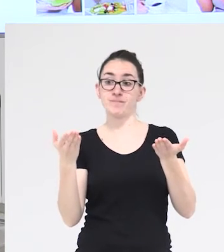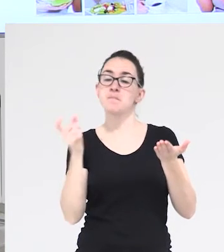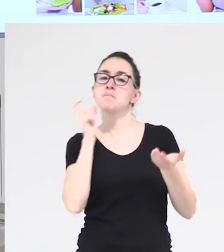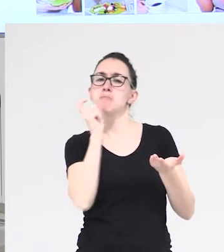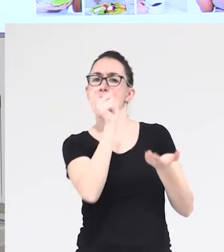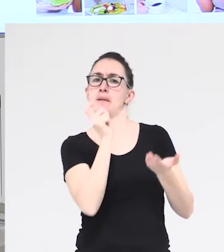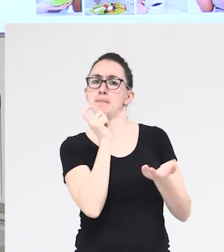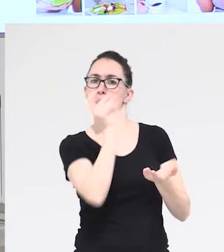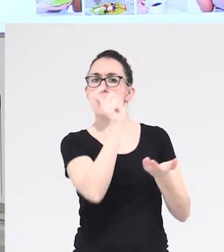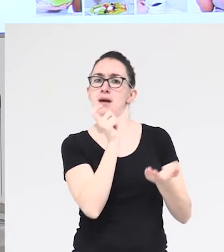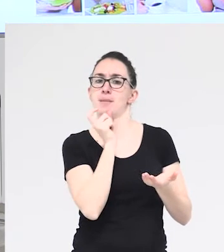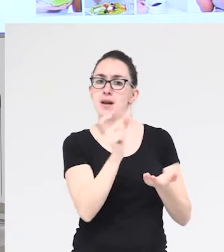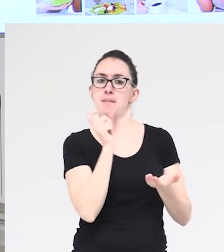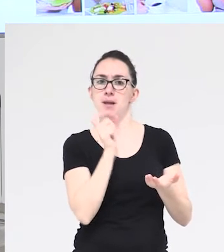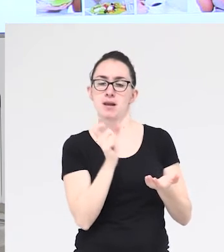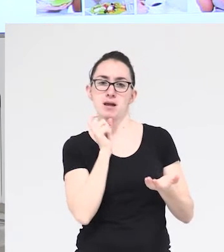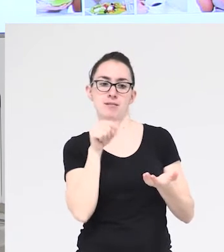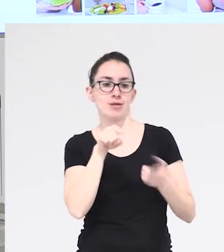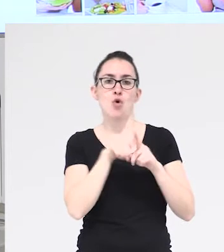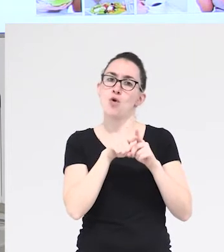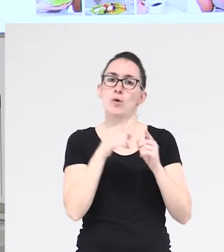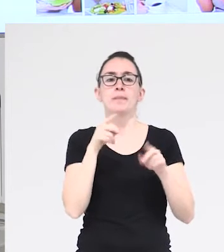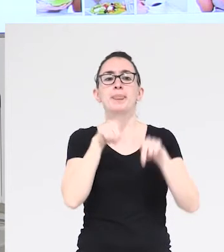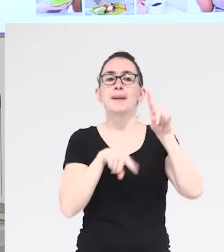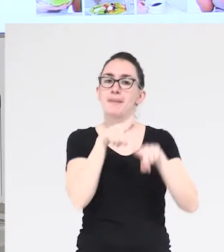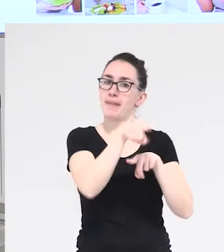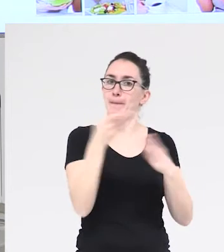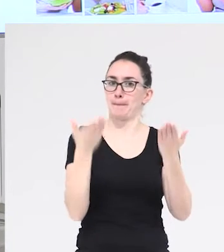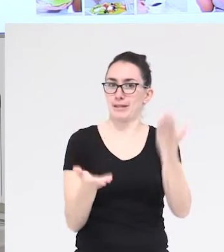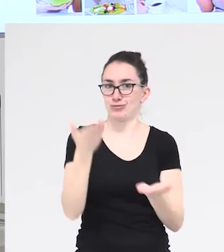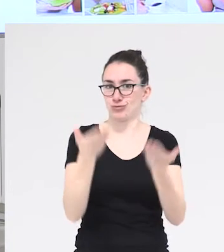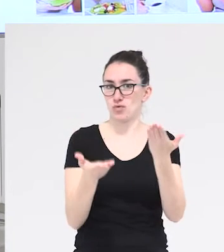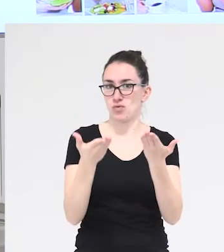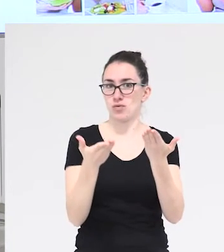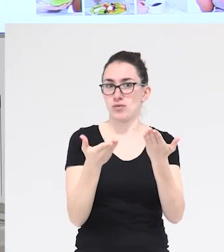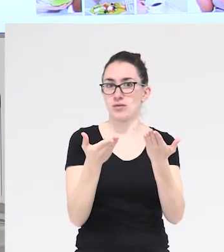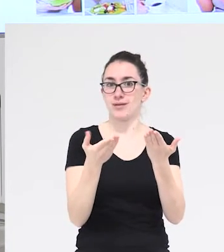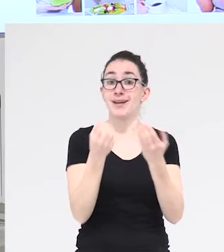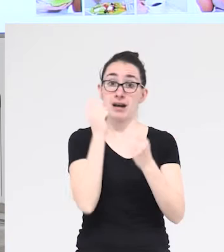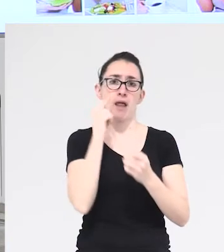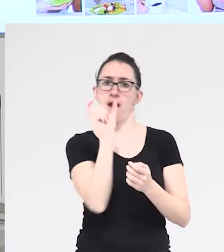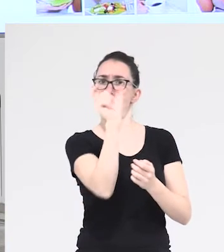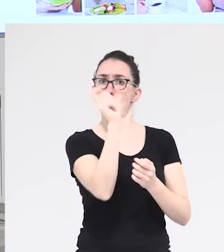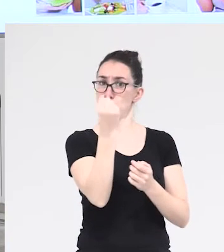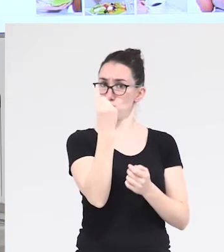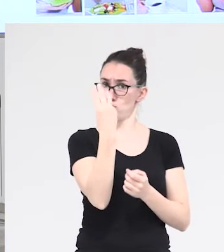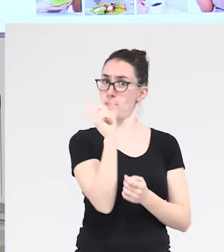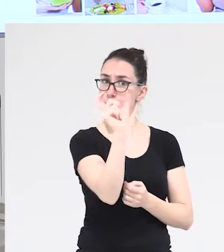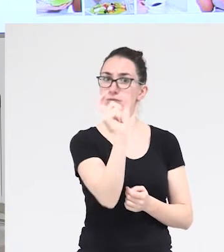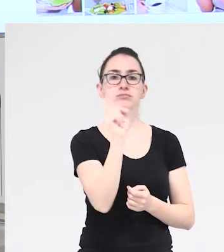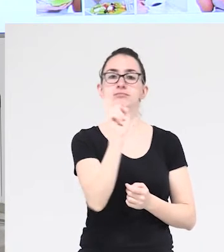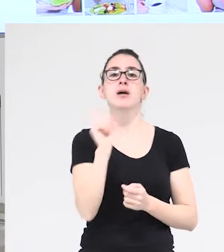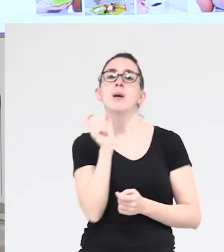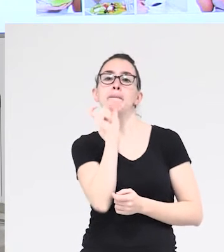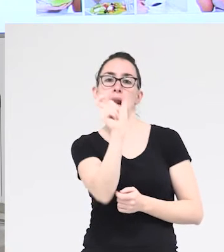palabras que se juegan ahí, en el peso, o sea, donde tienen que salir números, en la publicidad esta salen distintas palabras.